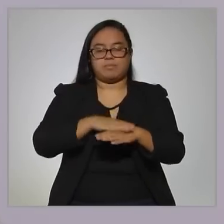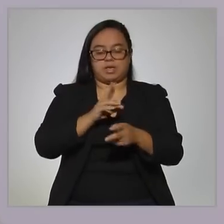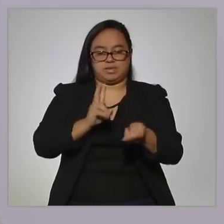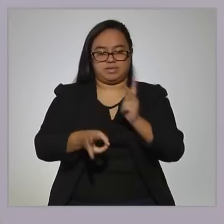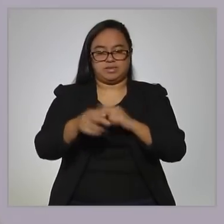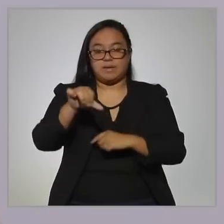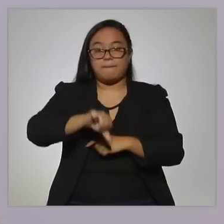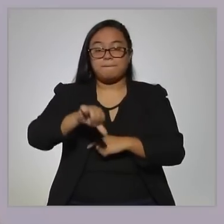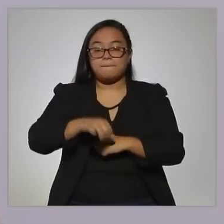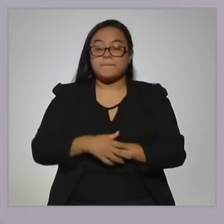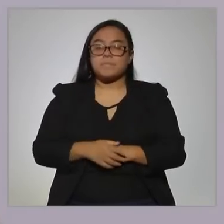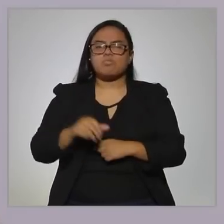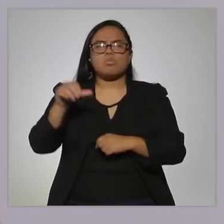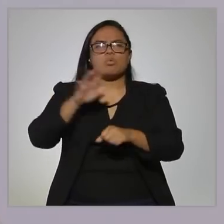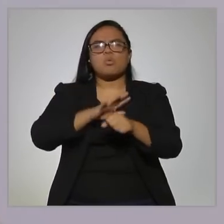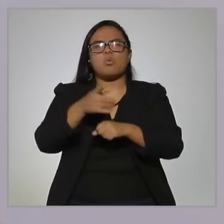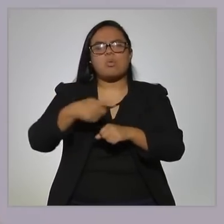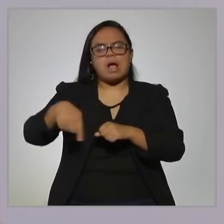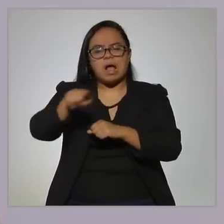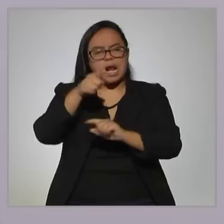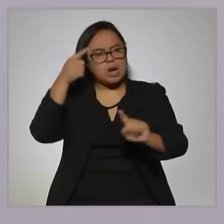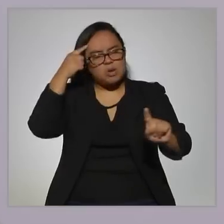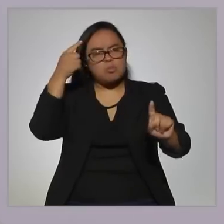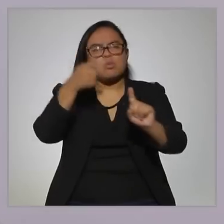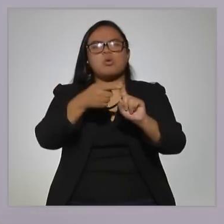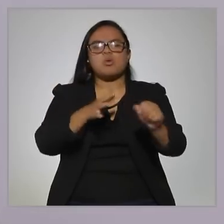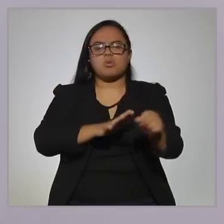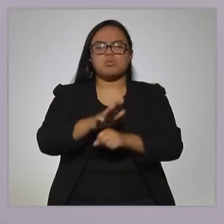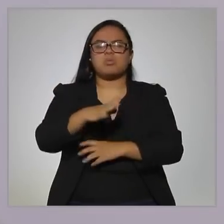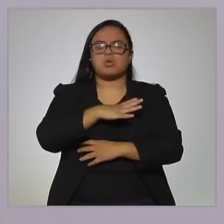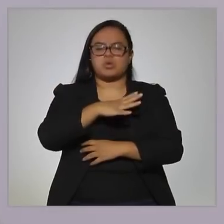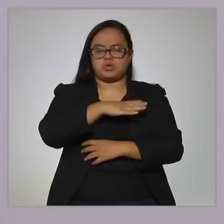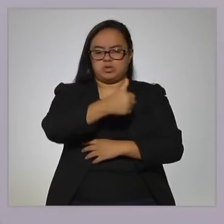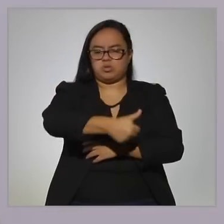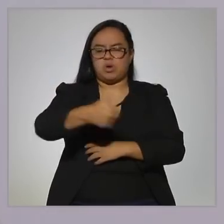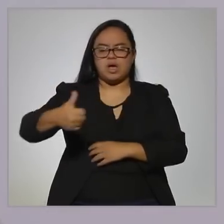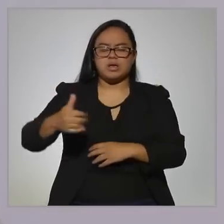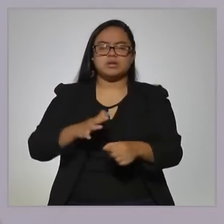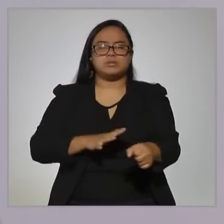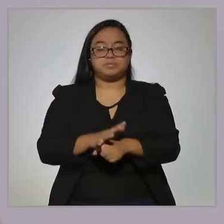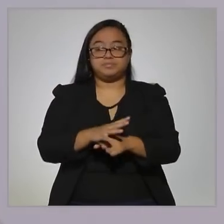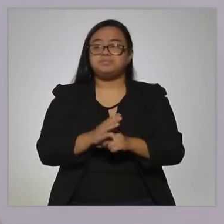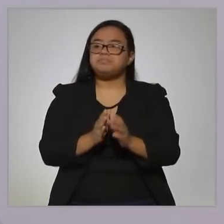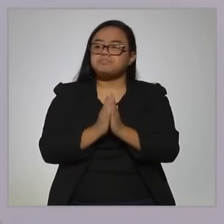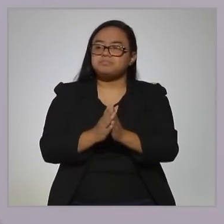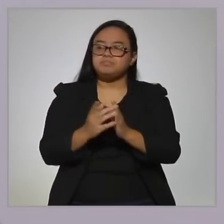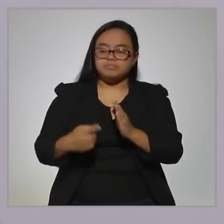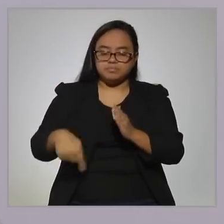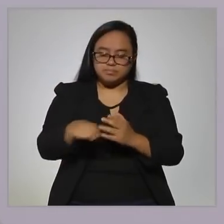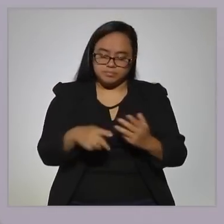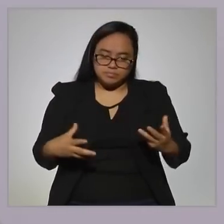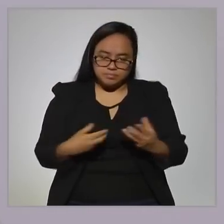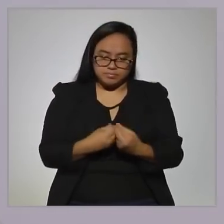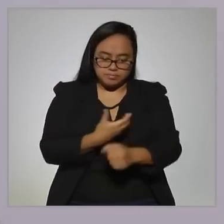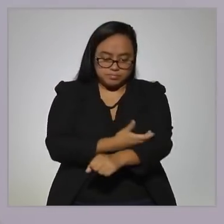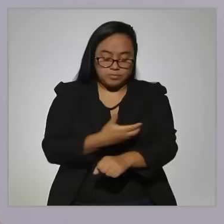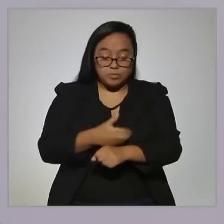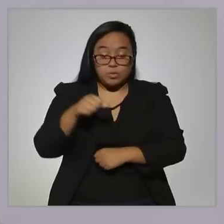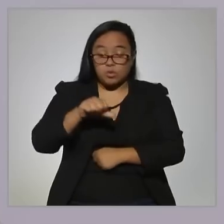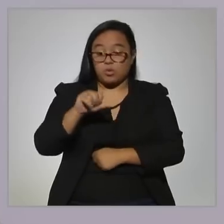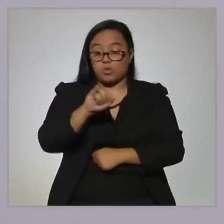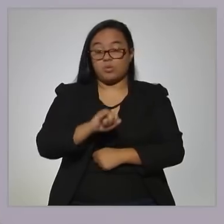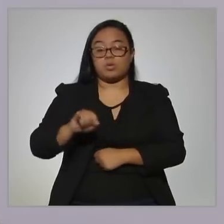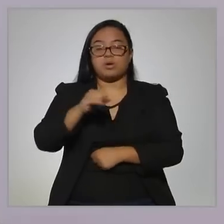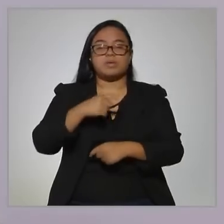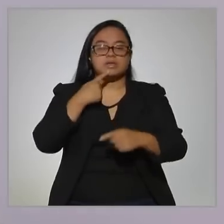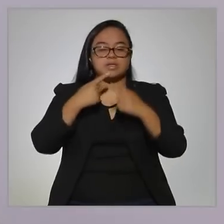día de hoy, nuestros propósitos que tenemos cada uno de nosotros. Así que, por favor, acompáñenos este jueves aquí en Diálogos